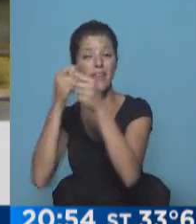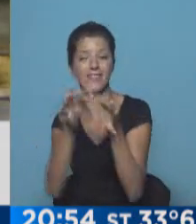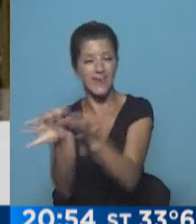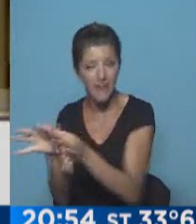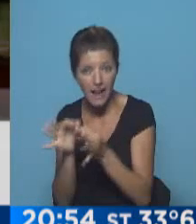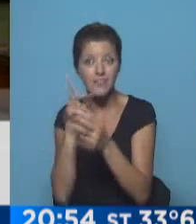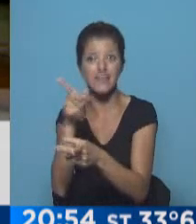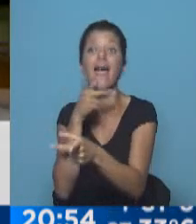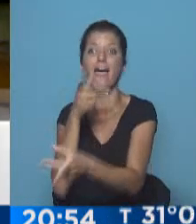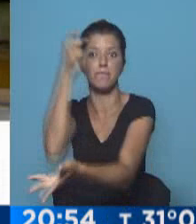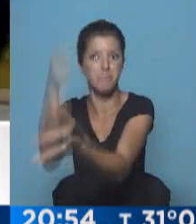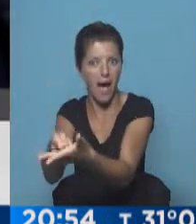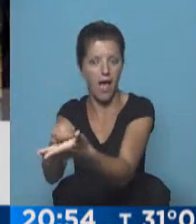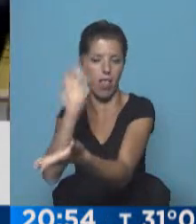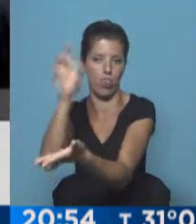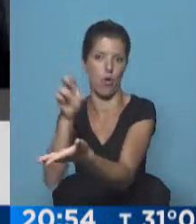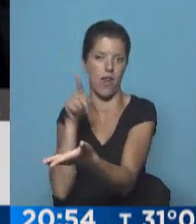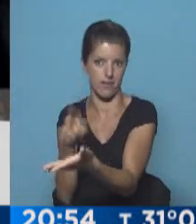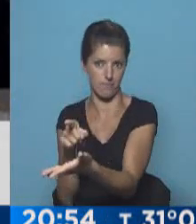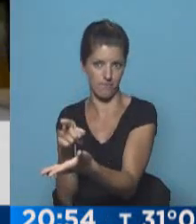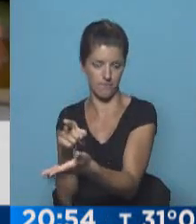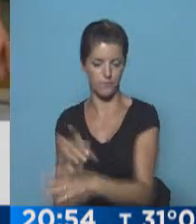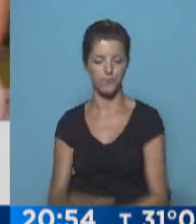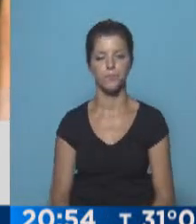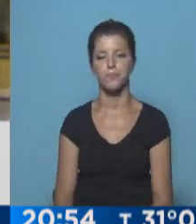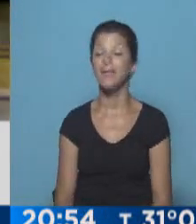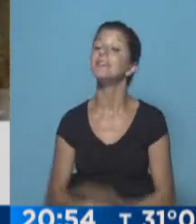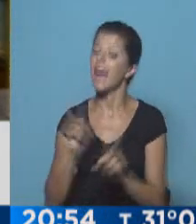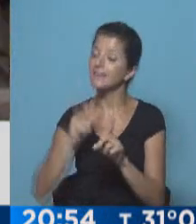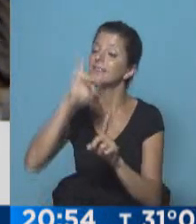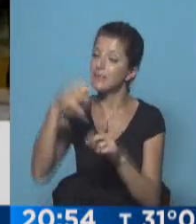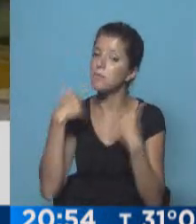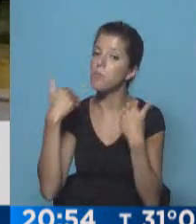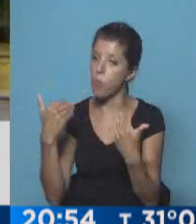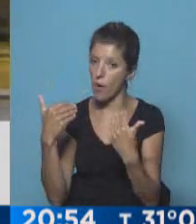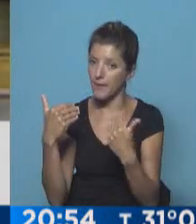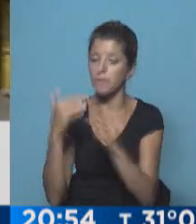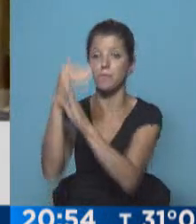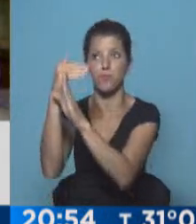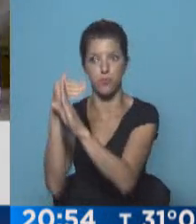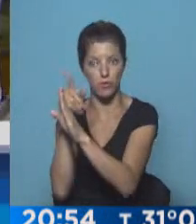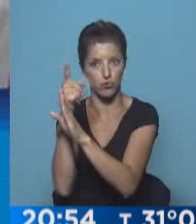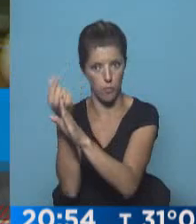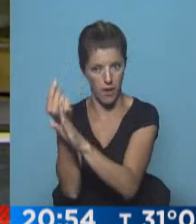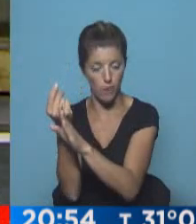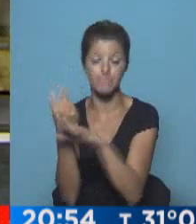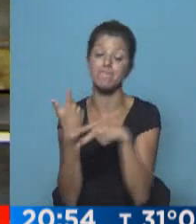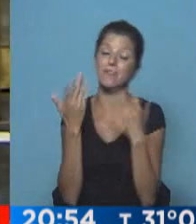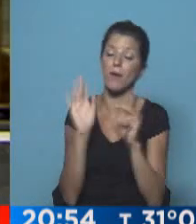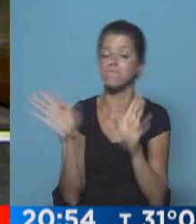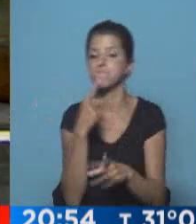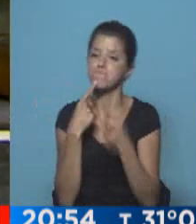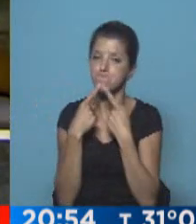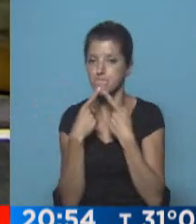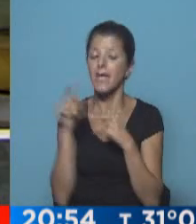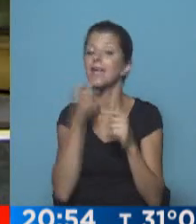es cuando los grandes exportadores empiezan a liquidar la soja y ahí sí puede bajar un poquito. Igualmente la expectativa es que una vez